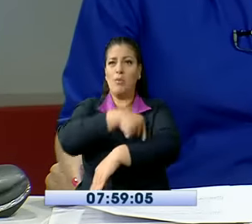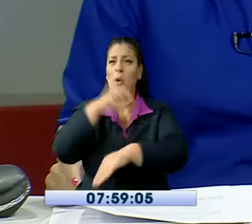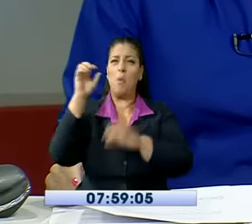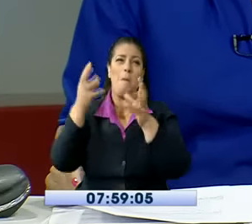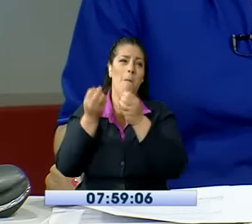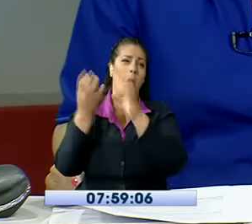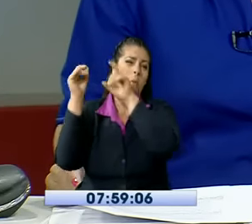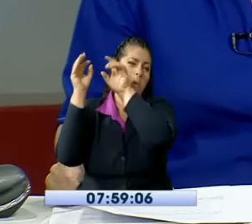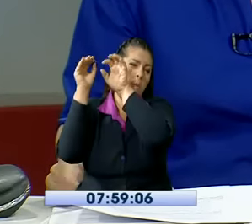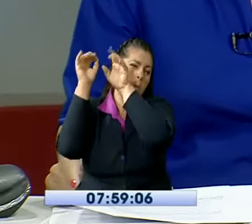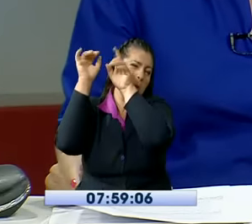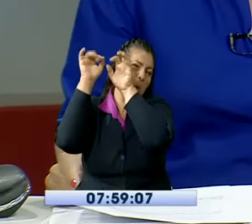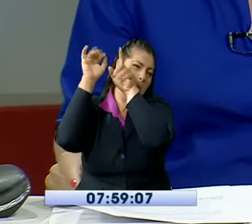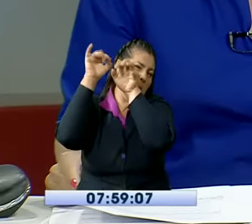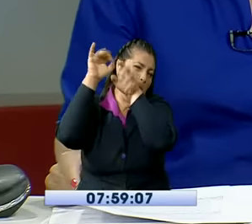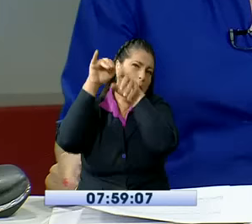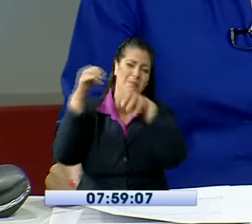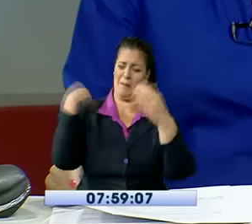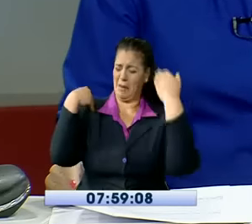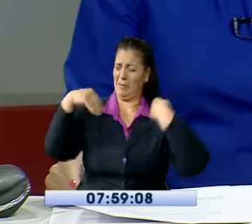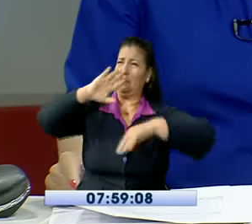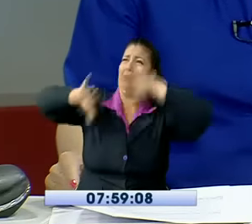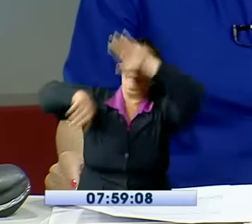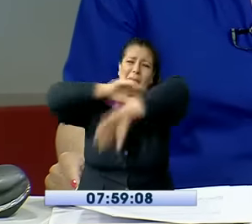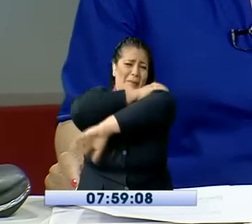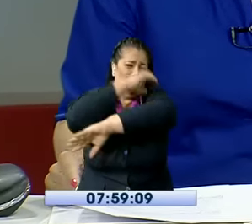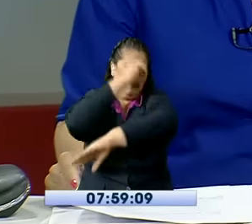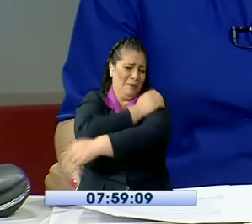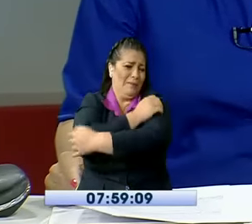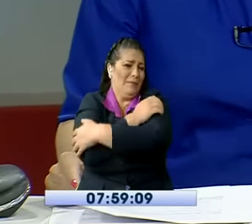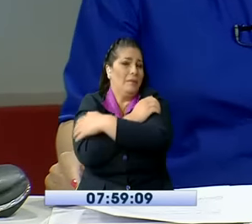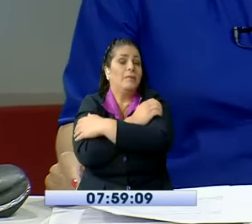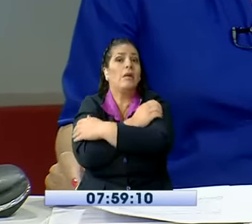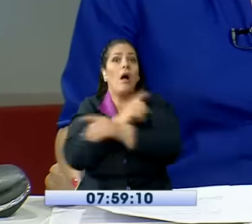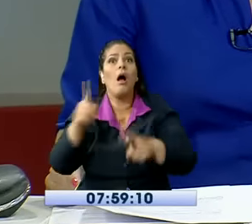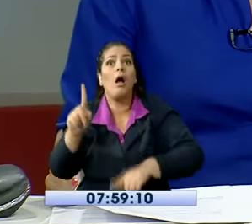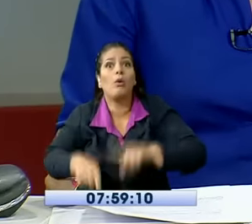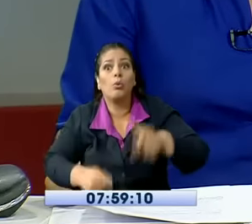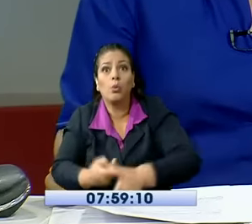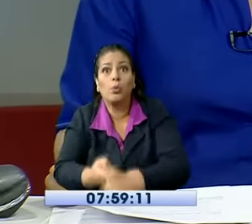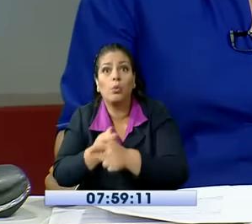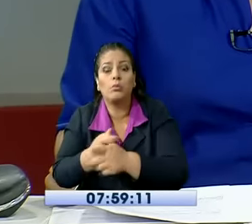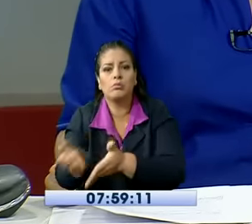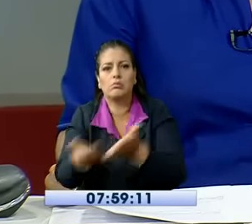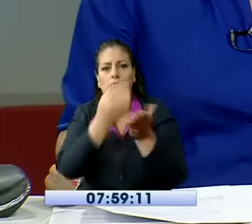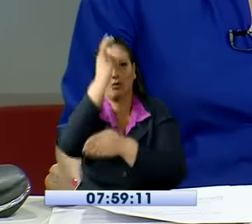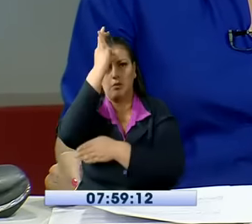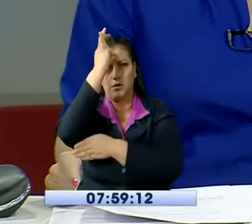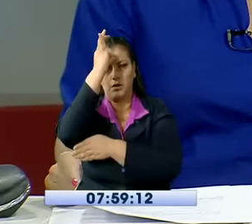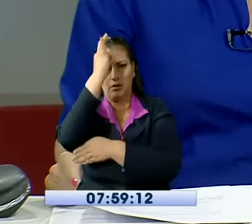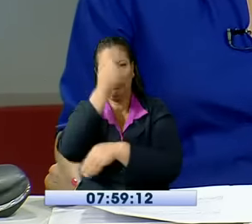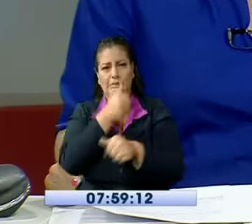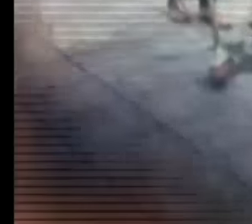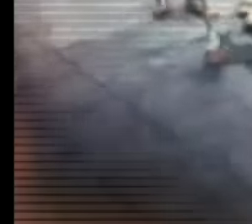los insectos. Algunas personas incluso debieron ser trasladadas a un hospital cercano. Veamos.